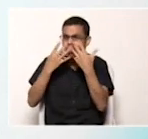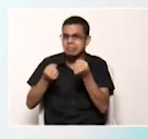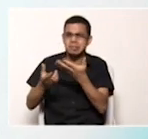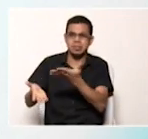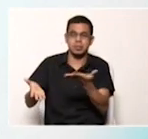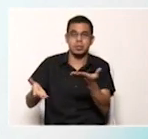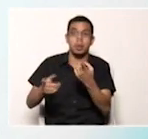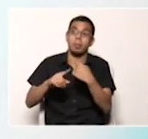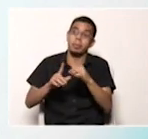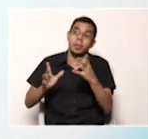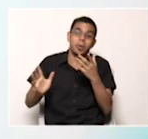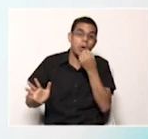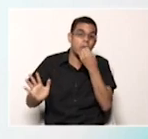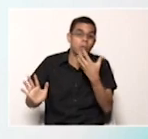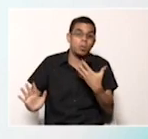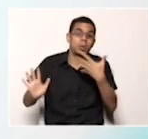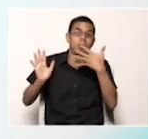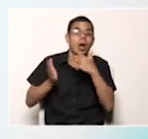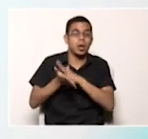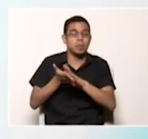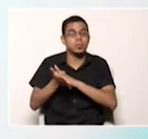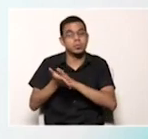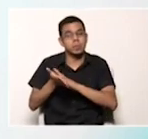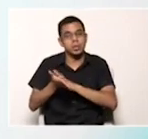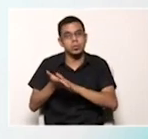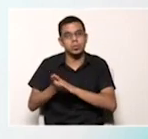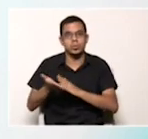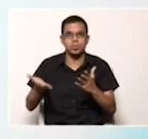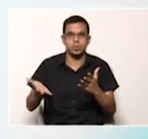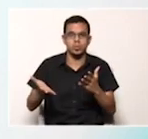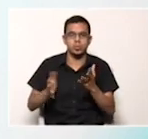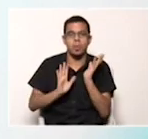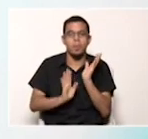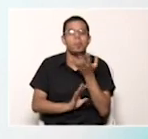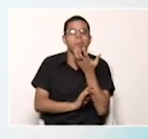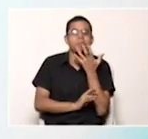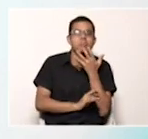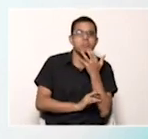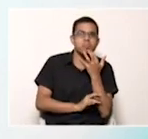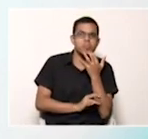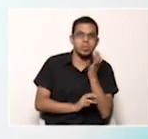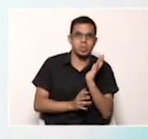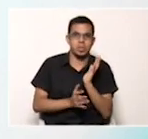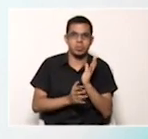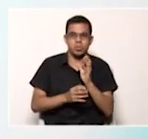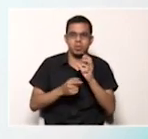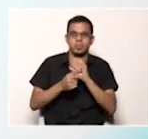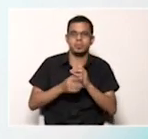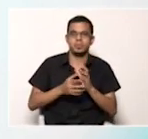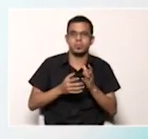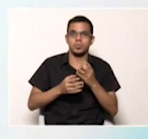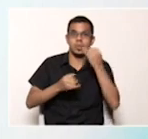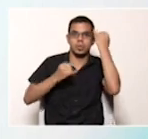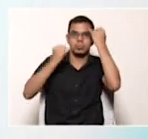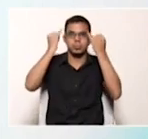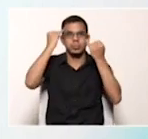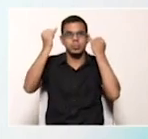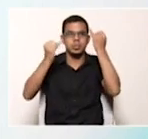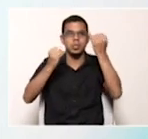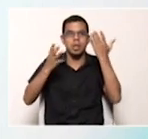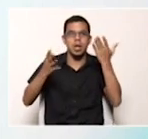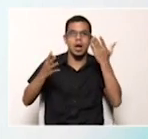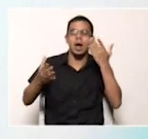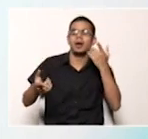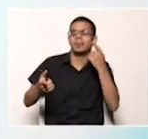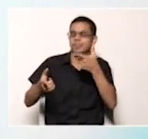corresponde afrontar esta situación. Y una característica de la gente inteligente es hacer